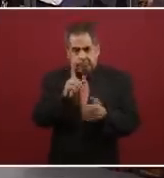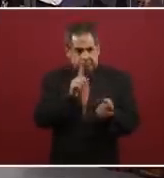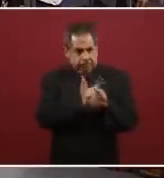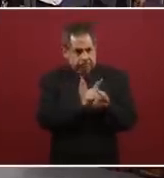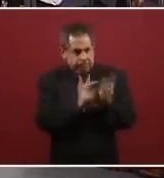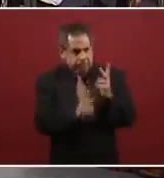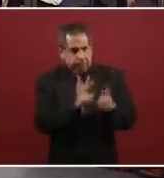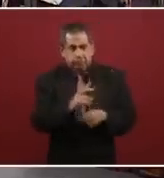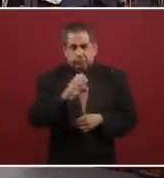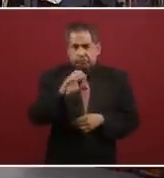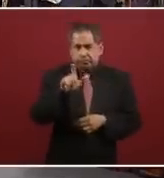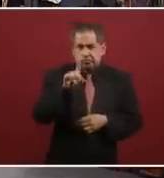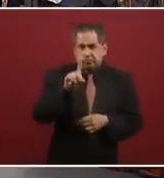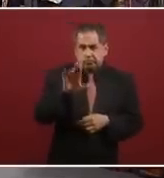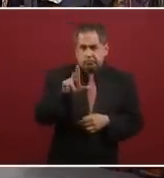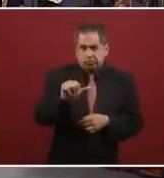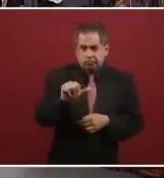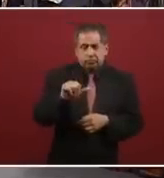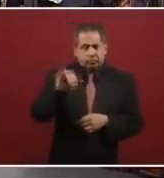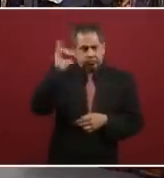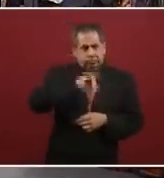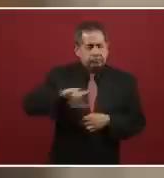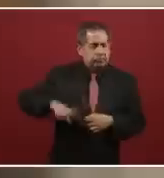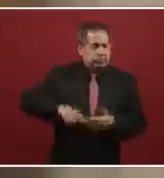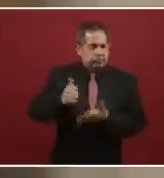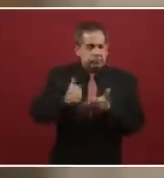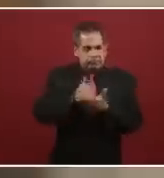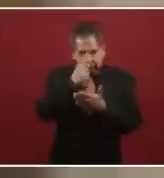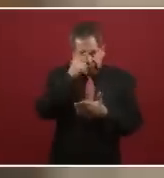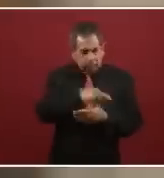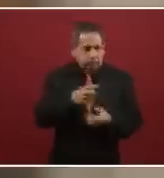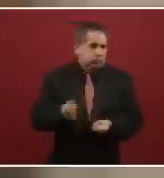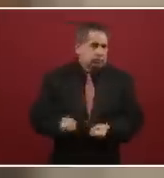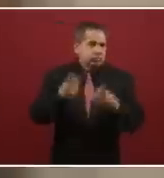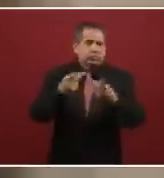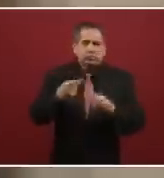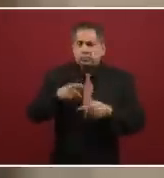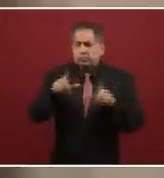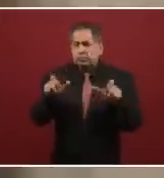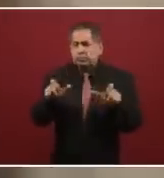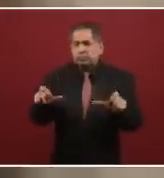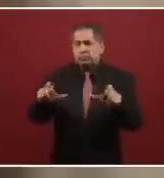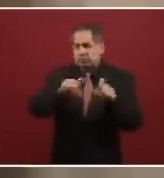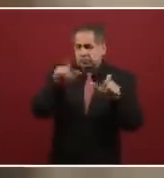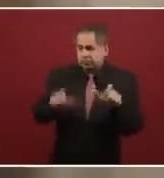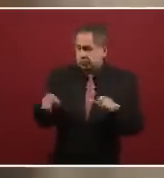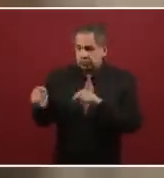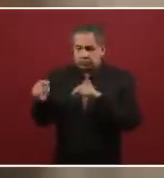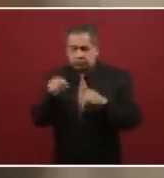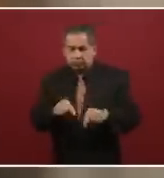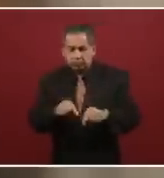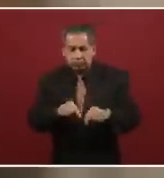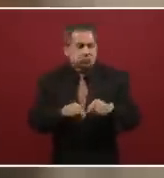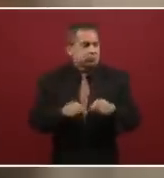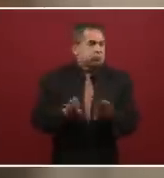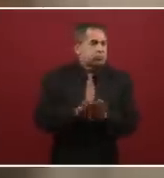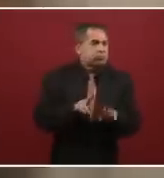con la jefa de gobierno, sobre el número de elementos que entrarían y cuándo patrullarían. Eso nada más para aclarar un